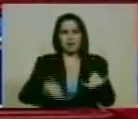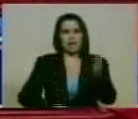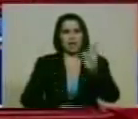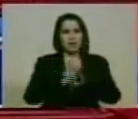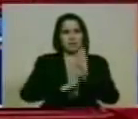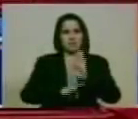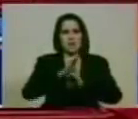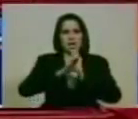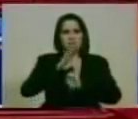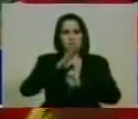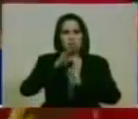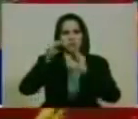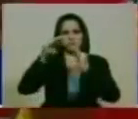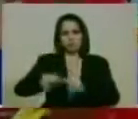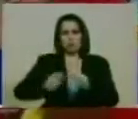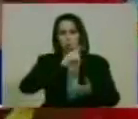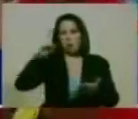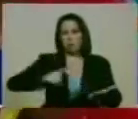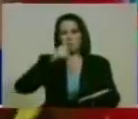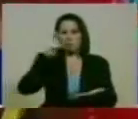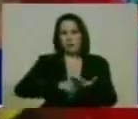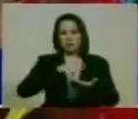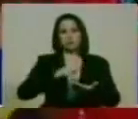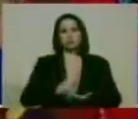desarrollo pleno y total.